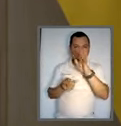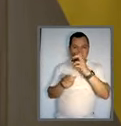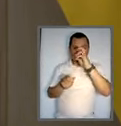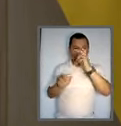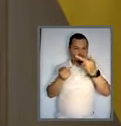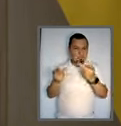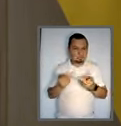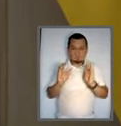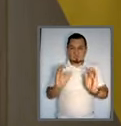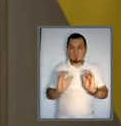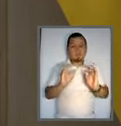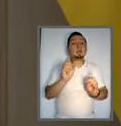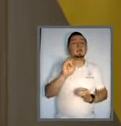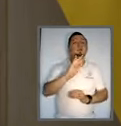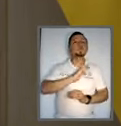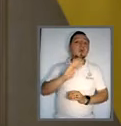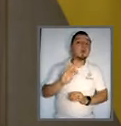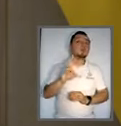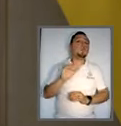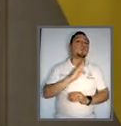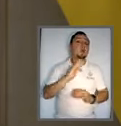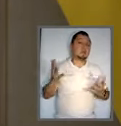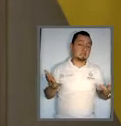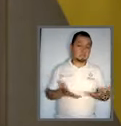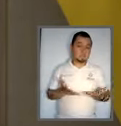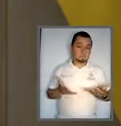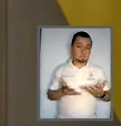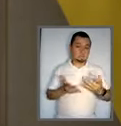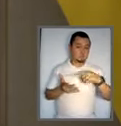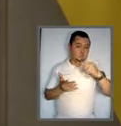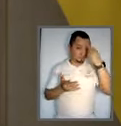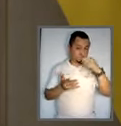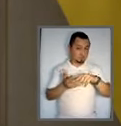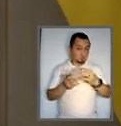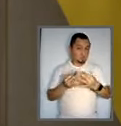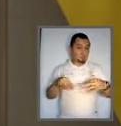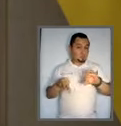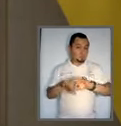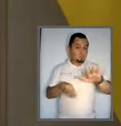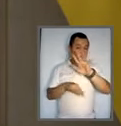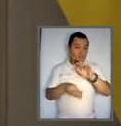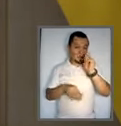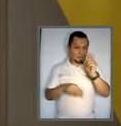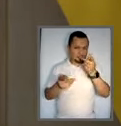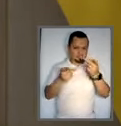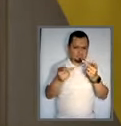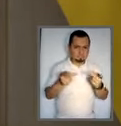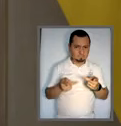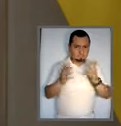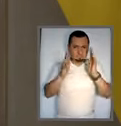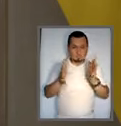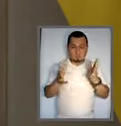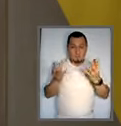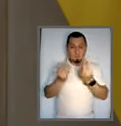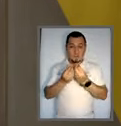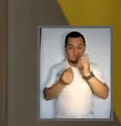con mucha claridad qué se puede hacer y qué no se puede hacer. Lo que sí creo que es importante es entender que en la medida que ya se tomó